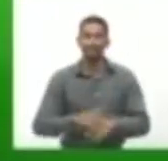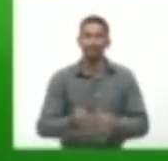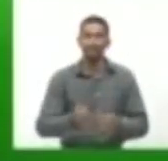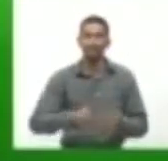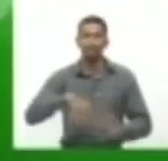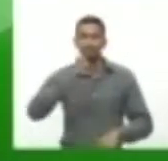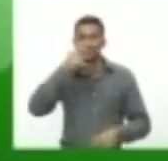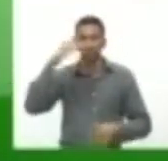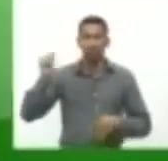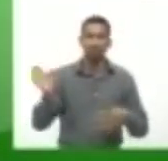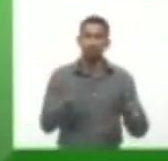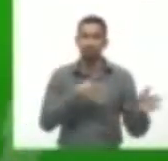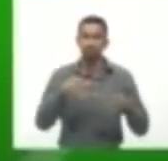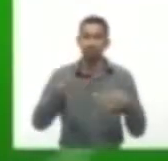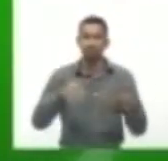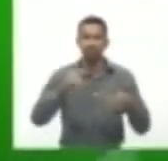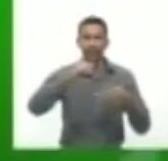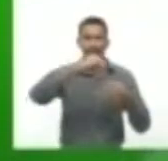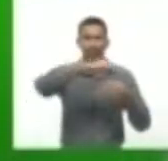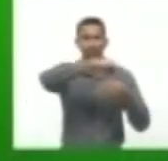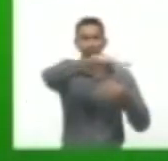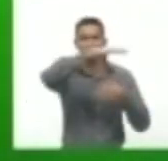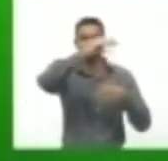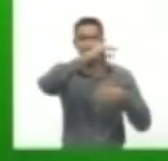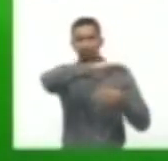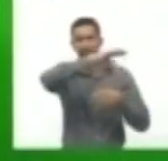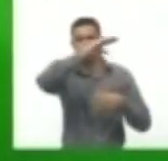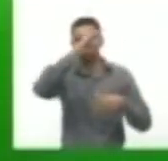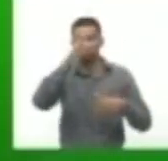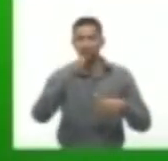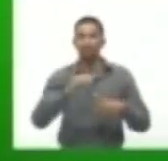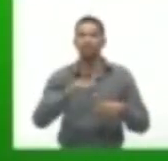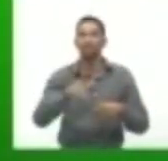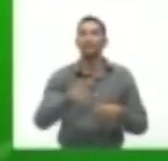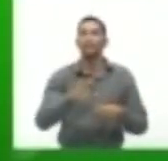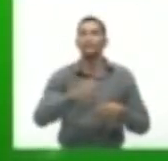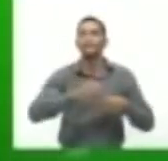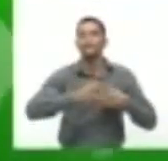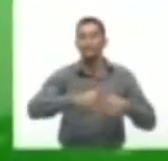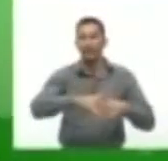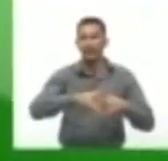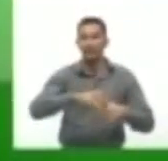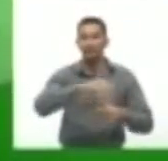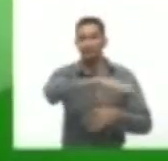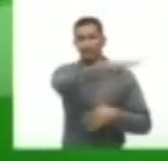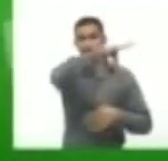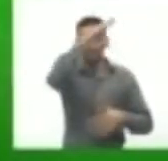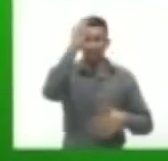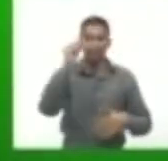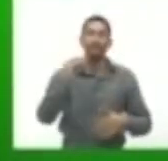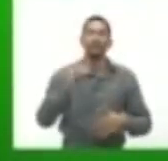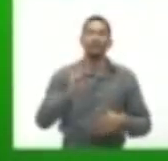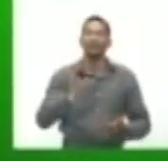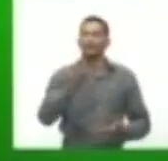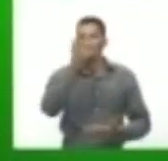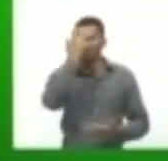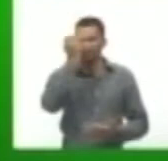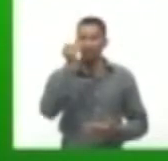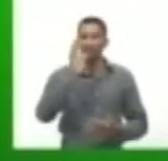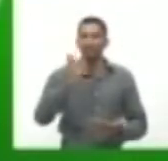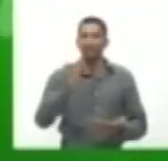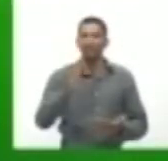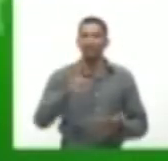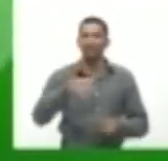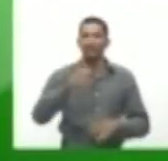vientos allí en el litoral central del mar Caribe colombiano. Esto se debe principalmente a un sistema de